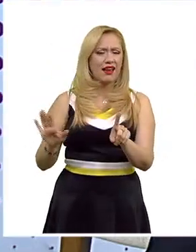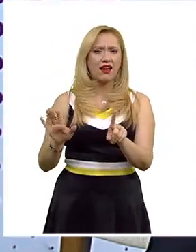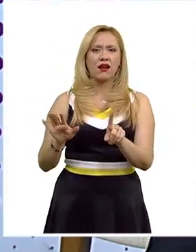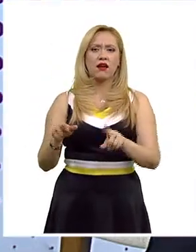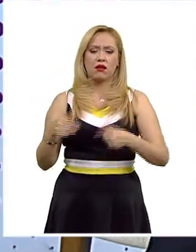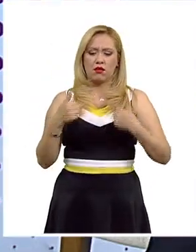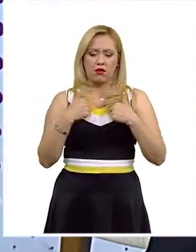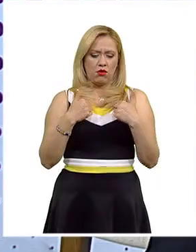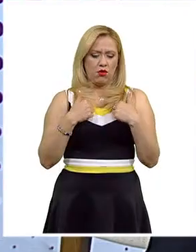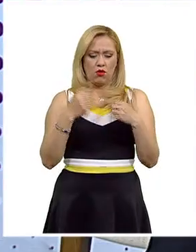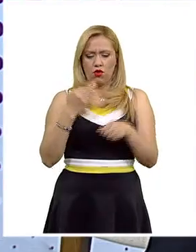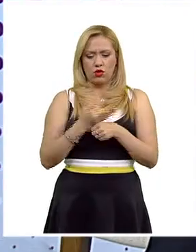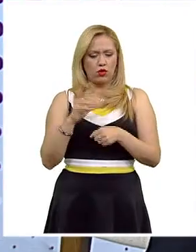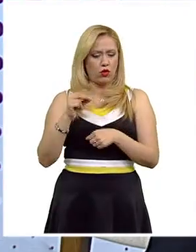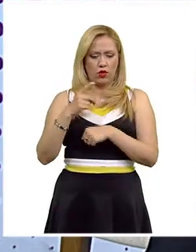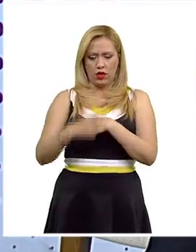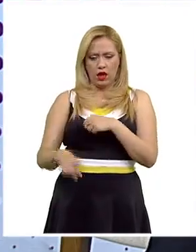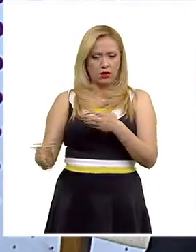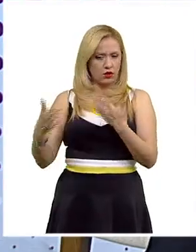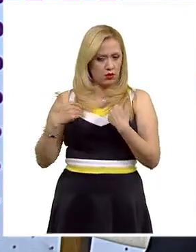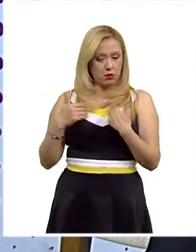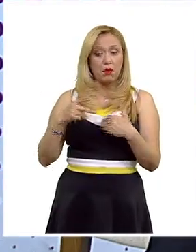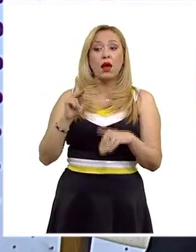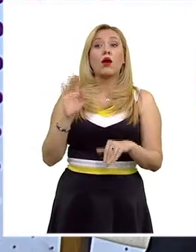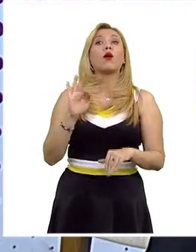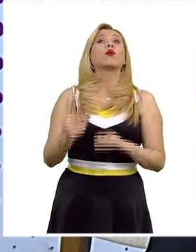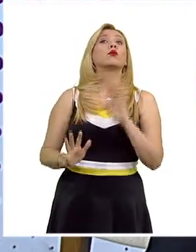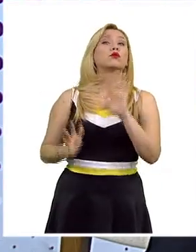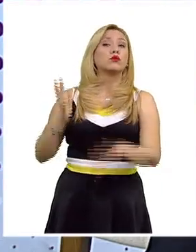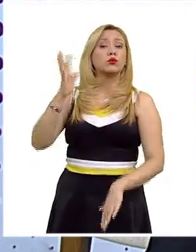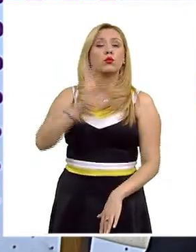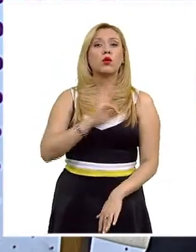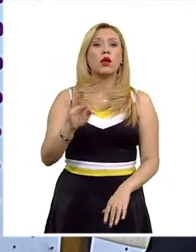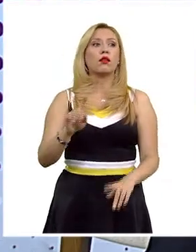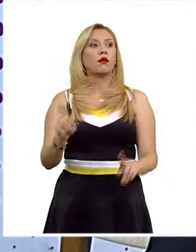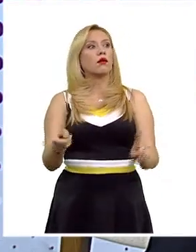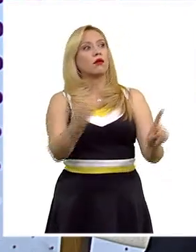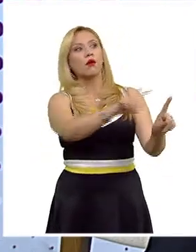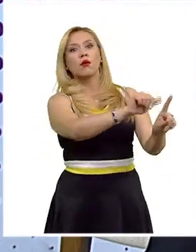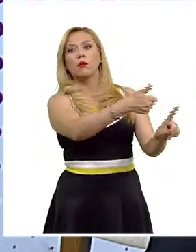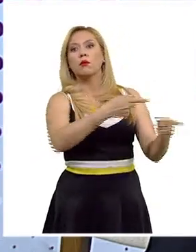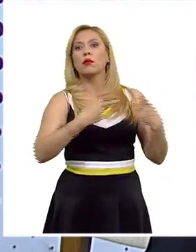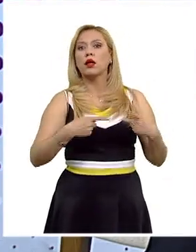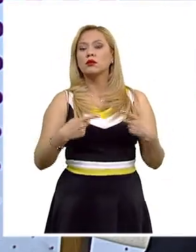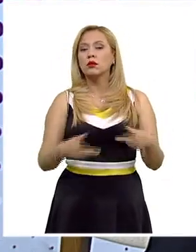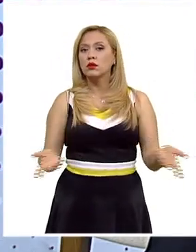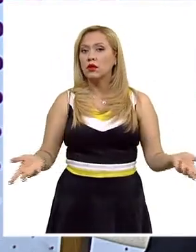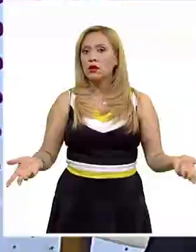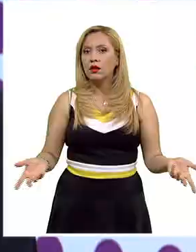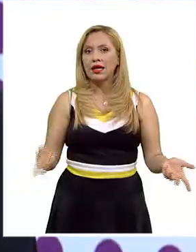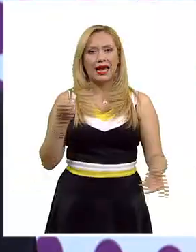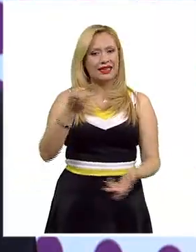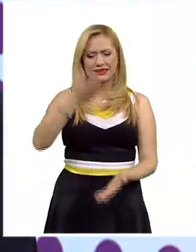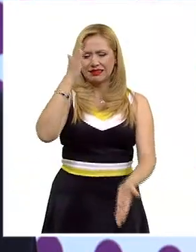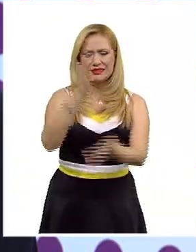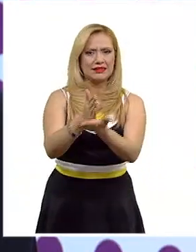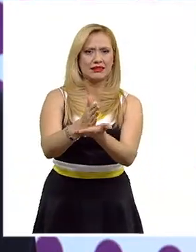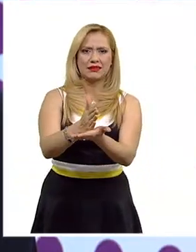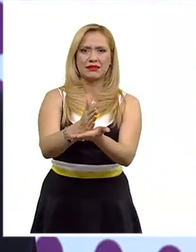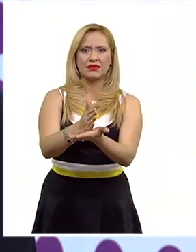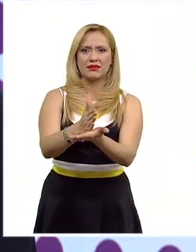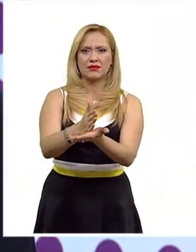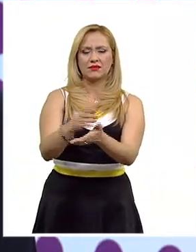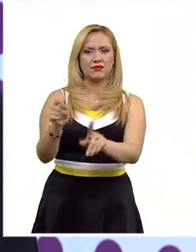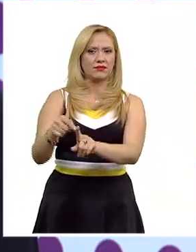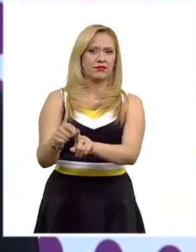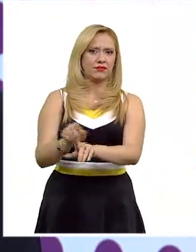está generando un daño, pero podría causárselo a otra persona, y el mero hecho de que podría causárselo a otra persona es suficiente para que se